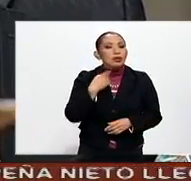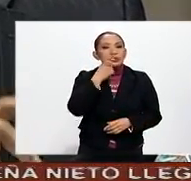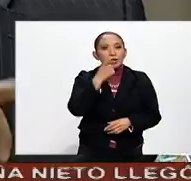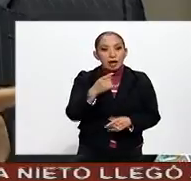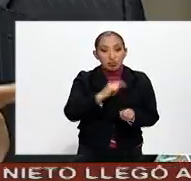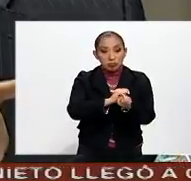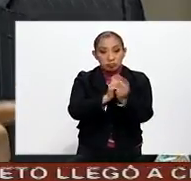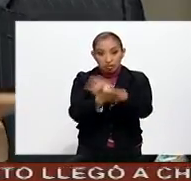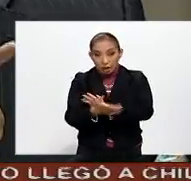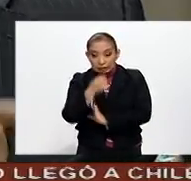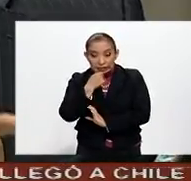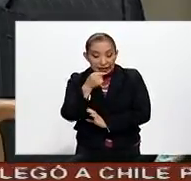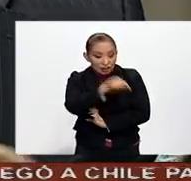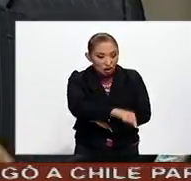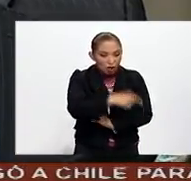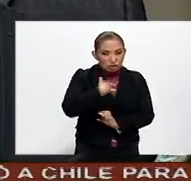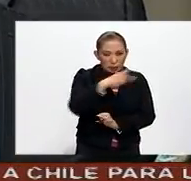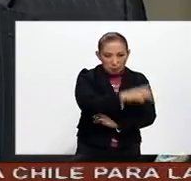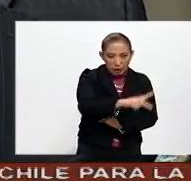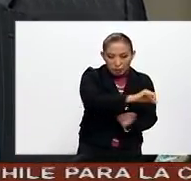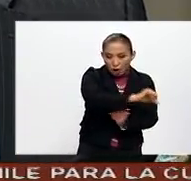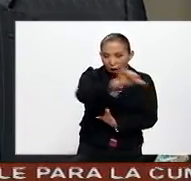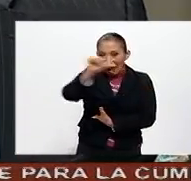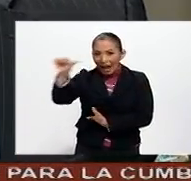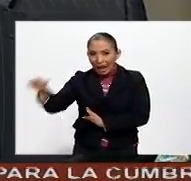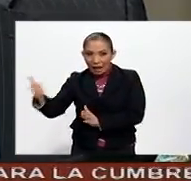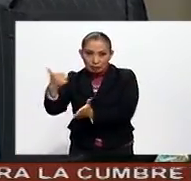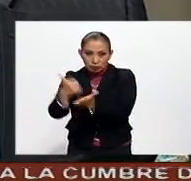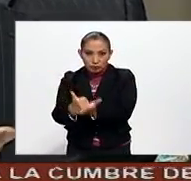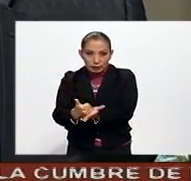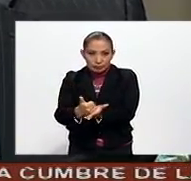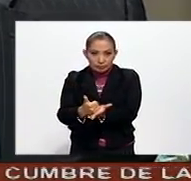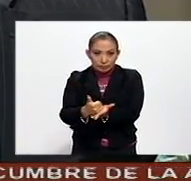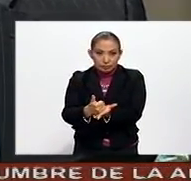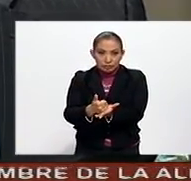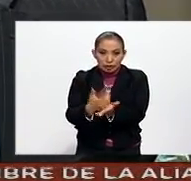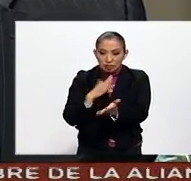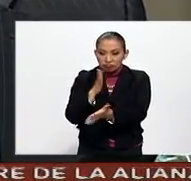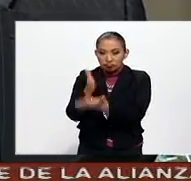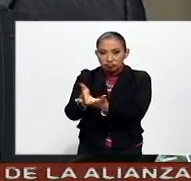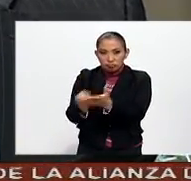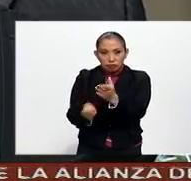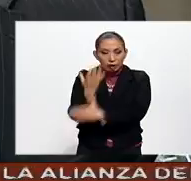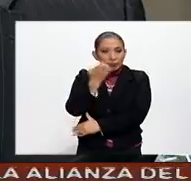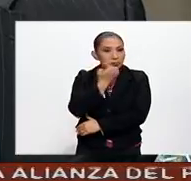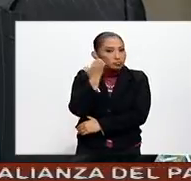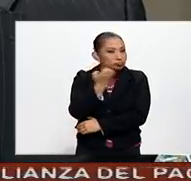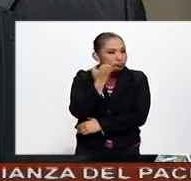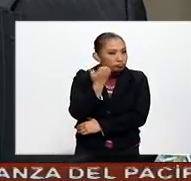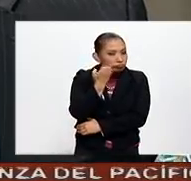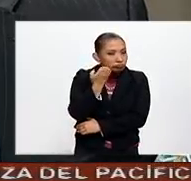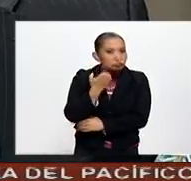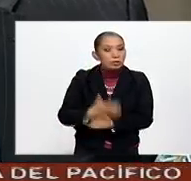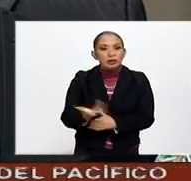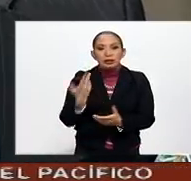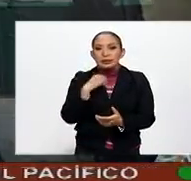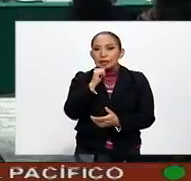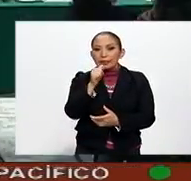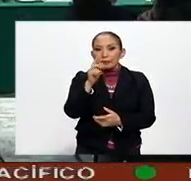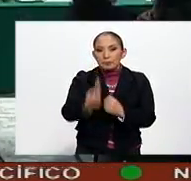la transición de los niños que van del medio rural a la ciudad y se incorporan sin ningún